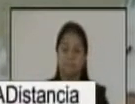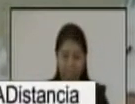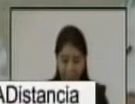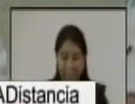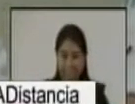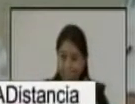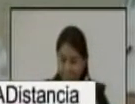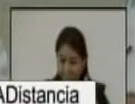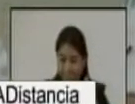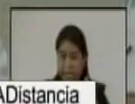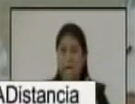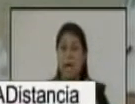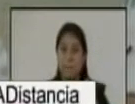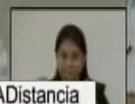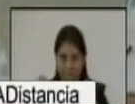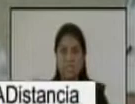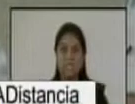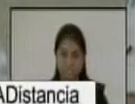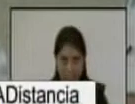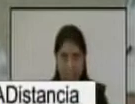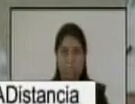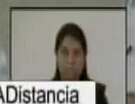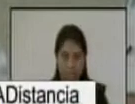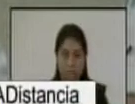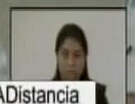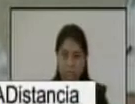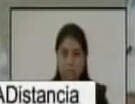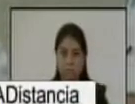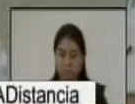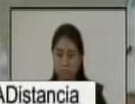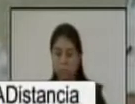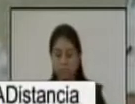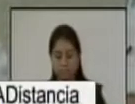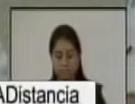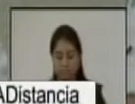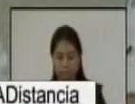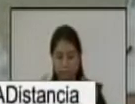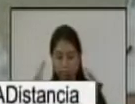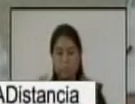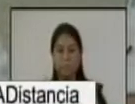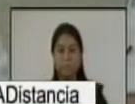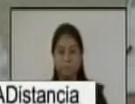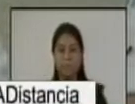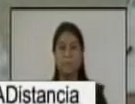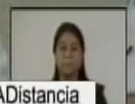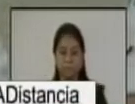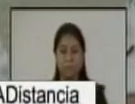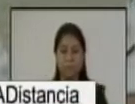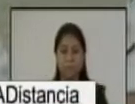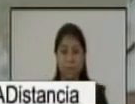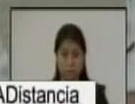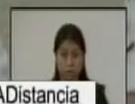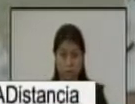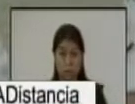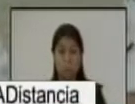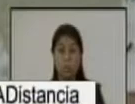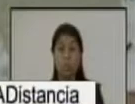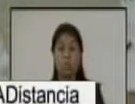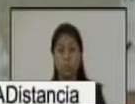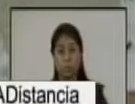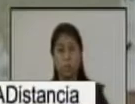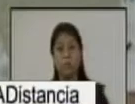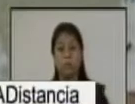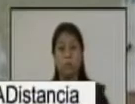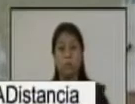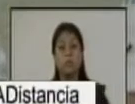próximos meses, si queremos superar esto. Como médico, les puedo decir que el